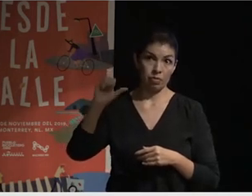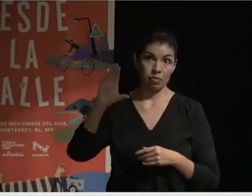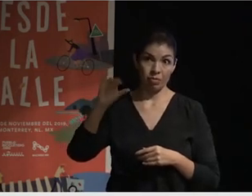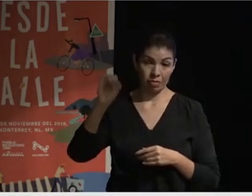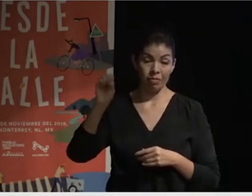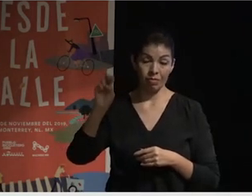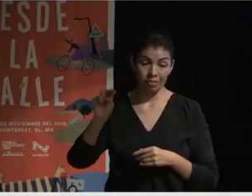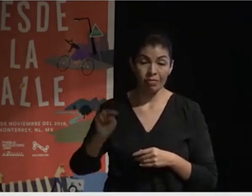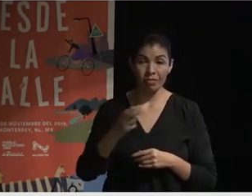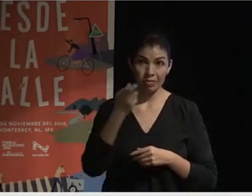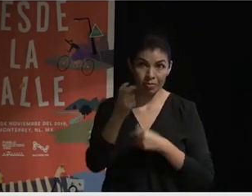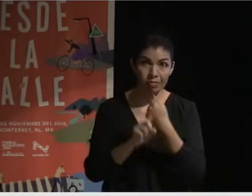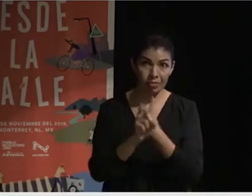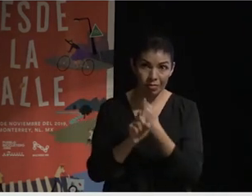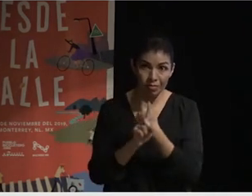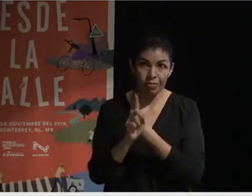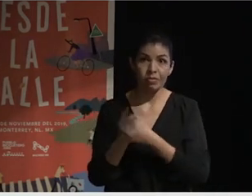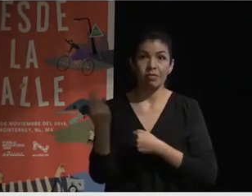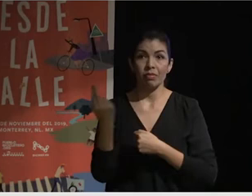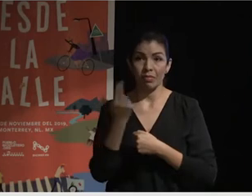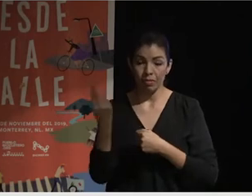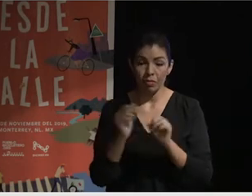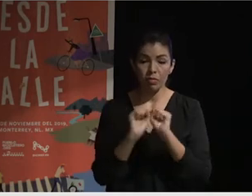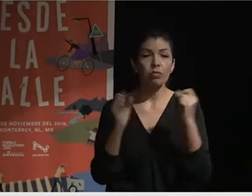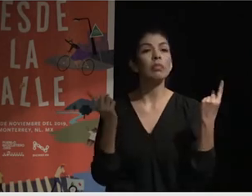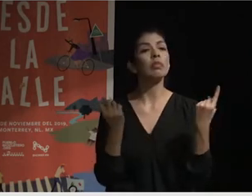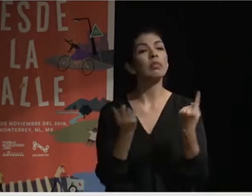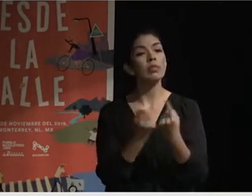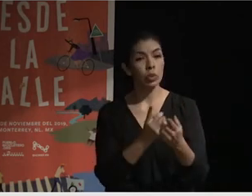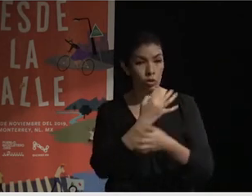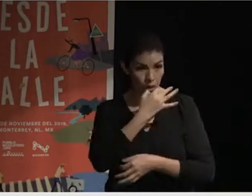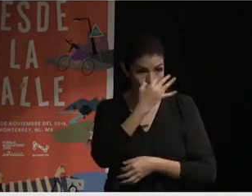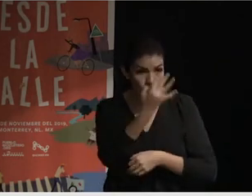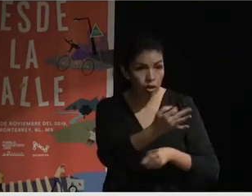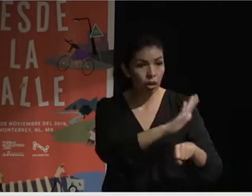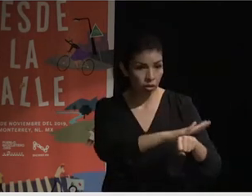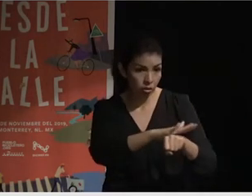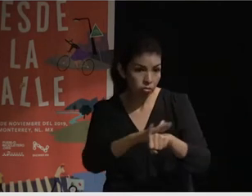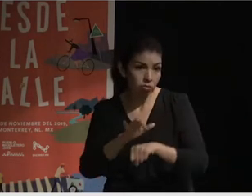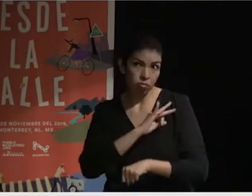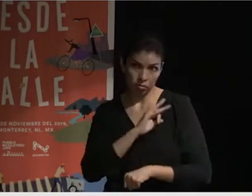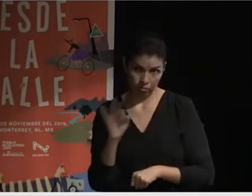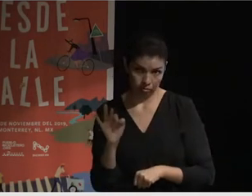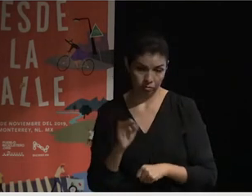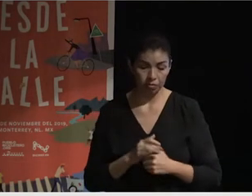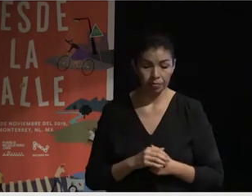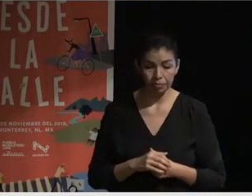construir la manera de cómo comunicar esto al resto de la sociedad. Y te comparto el micrófono.